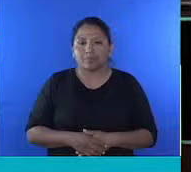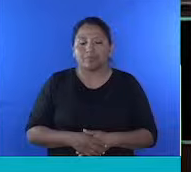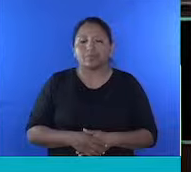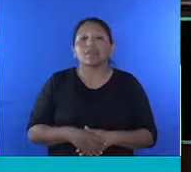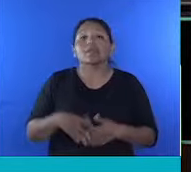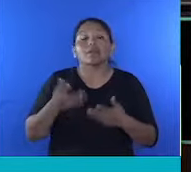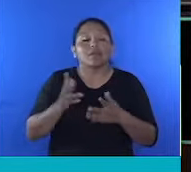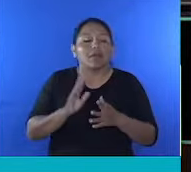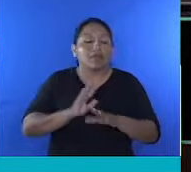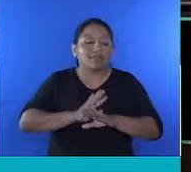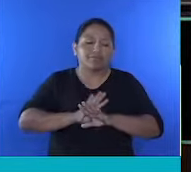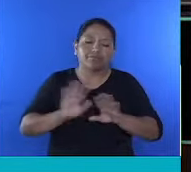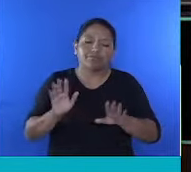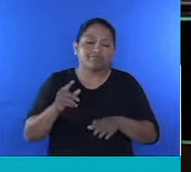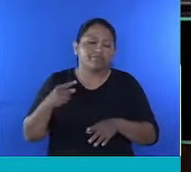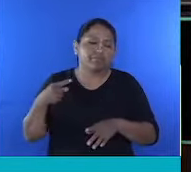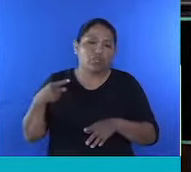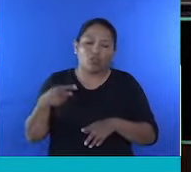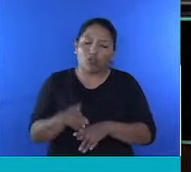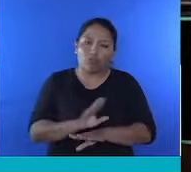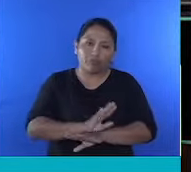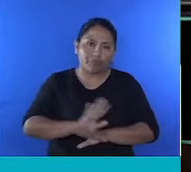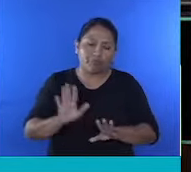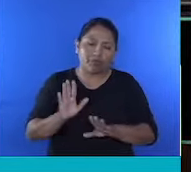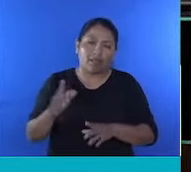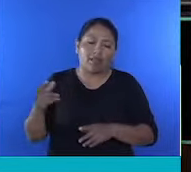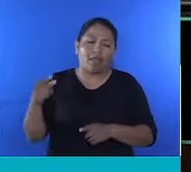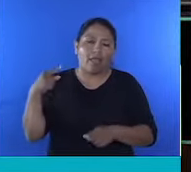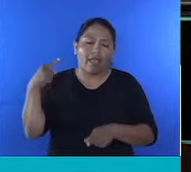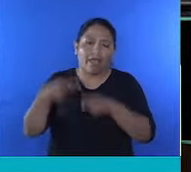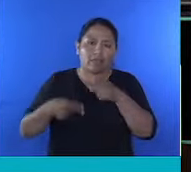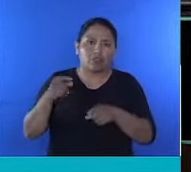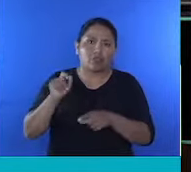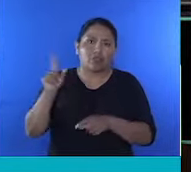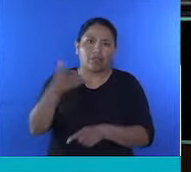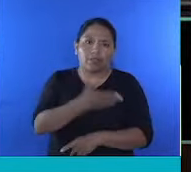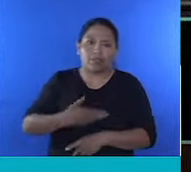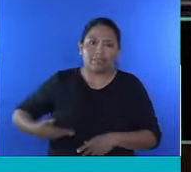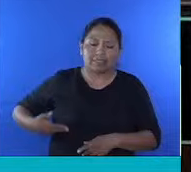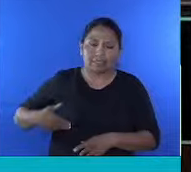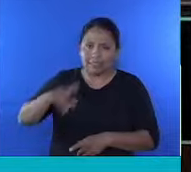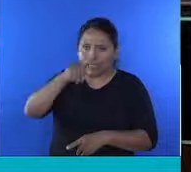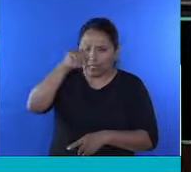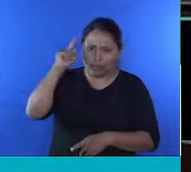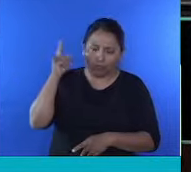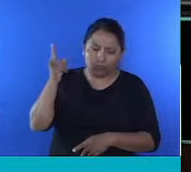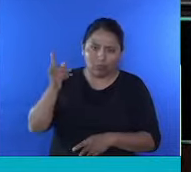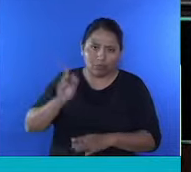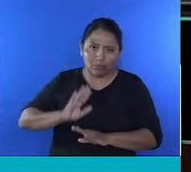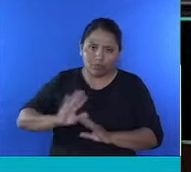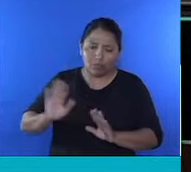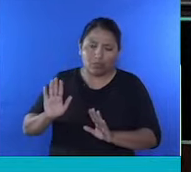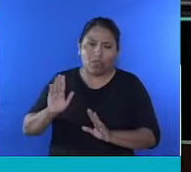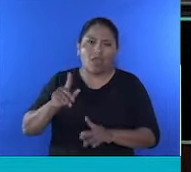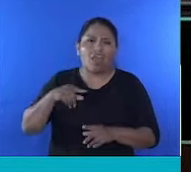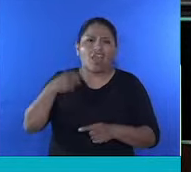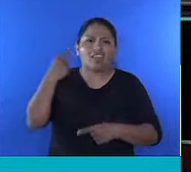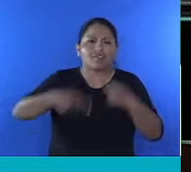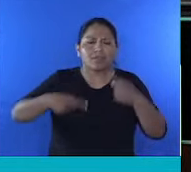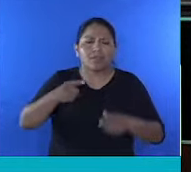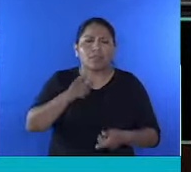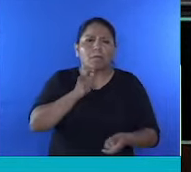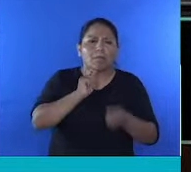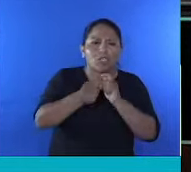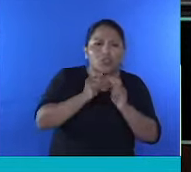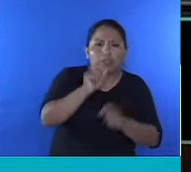repudiar las agresiones por parte del presidente de la nación a diferentes periodistas de